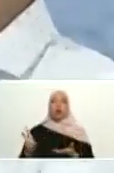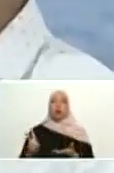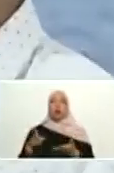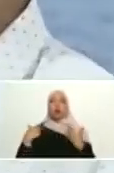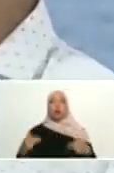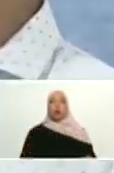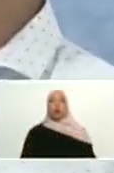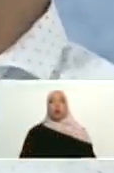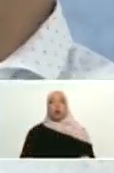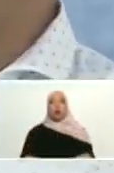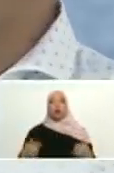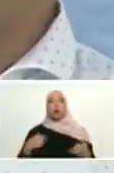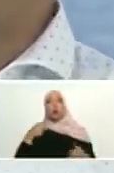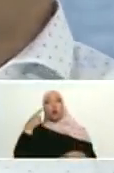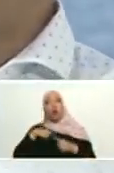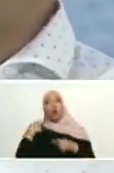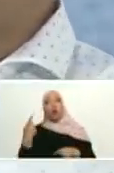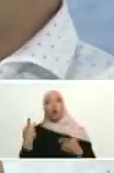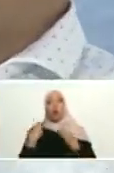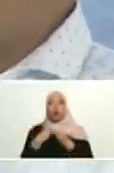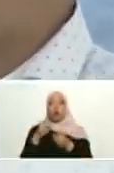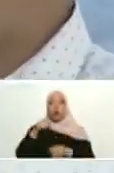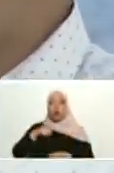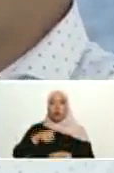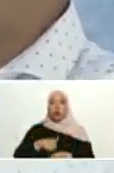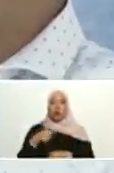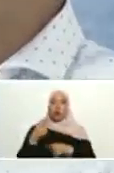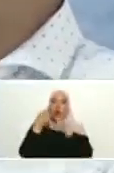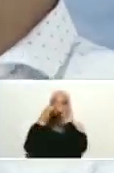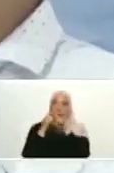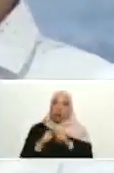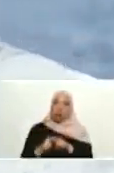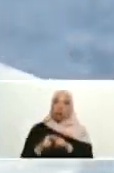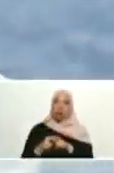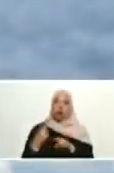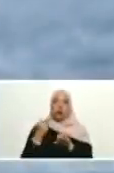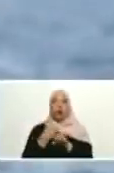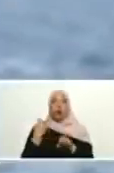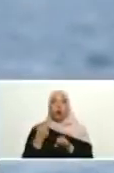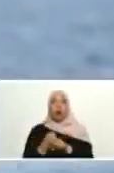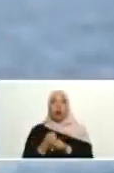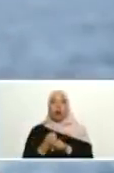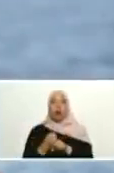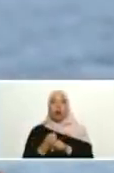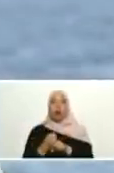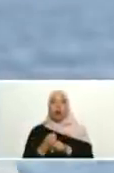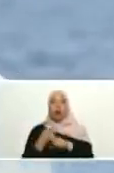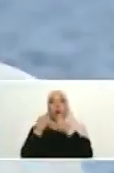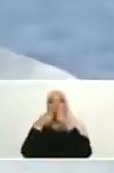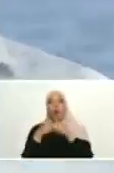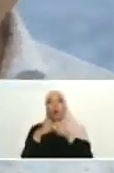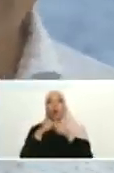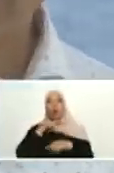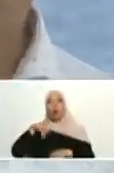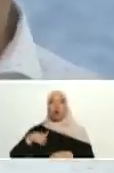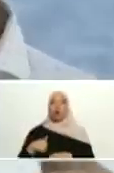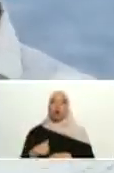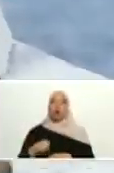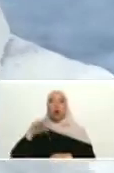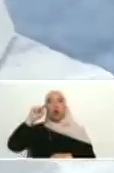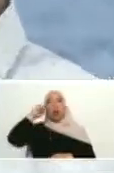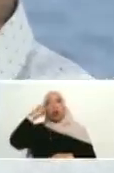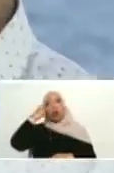nos congratulamos de poder acompañarlos en este balance de esta jornada, que estará incompleto porque debo